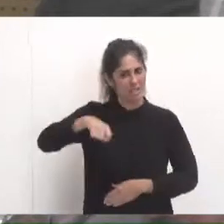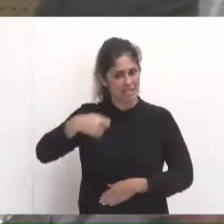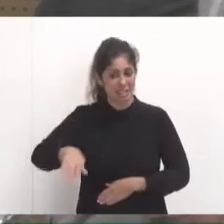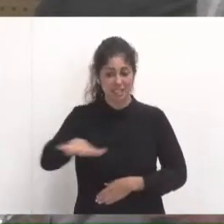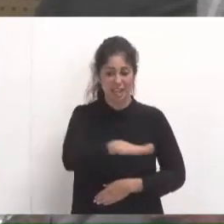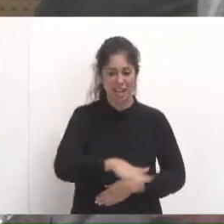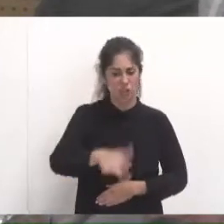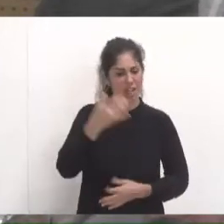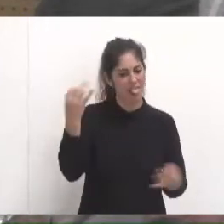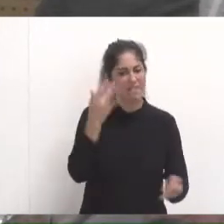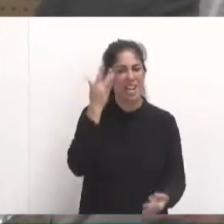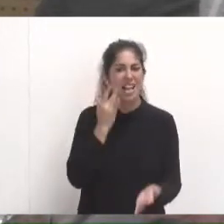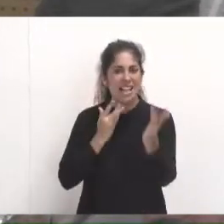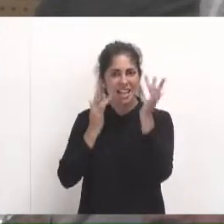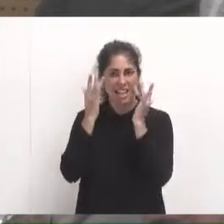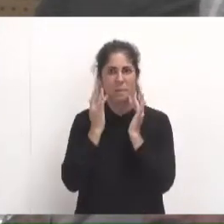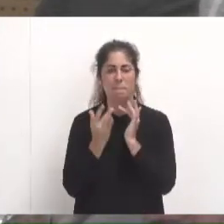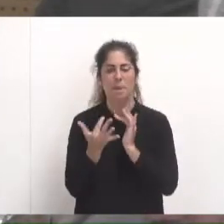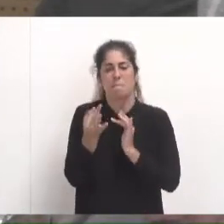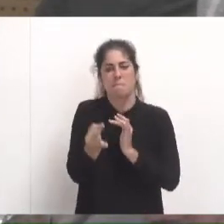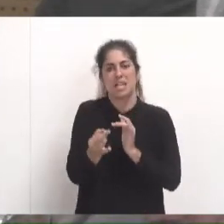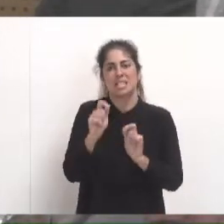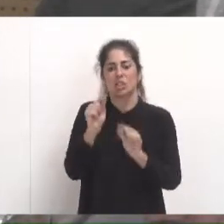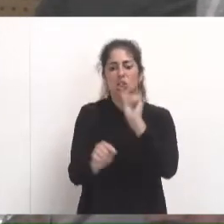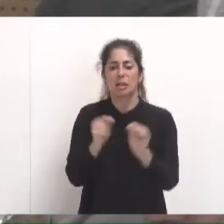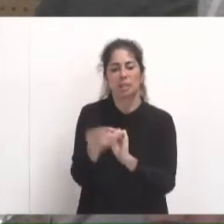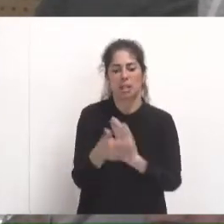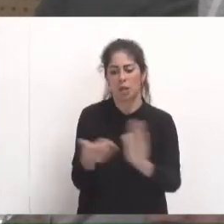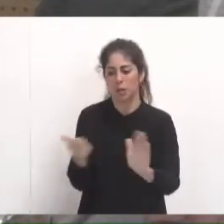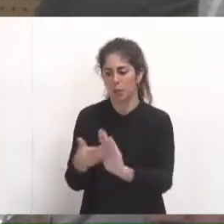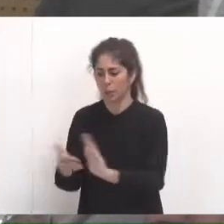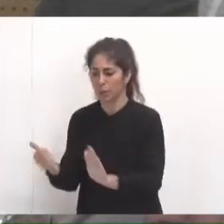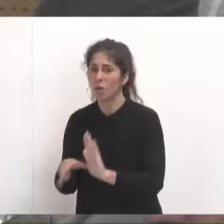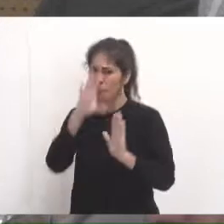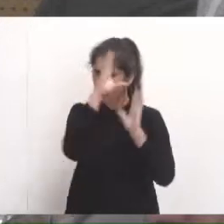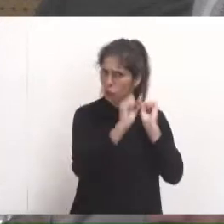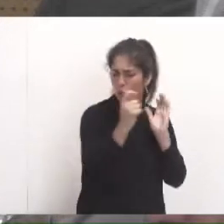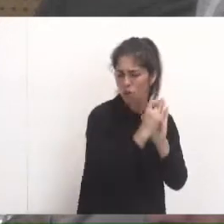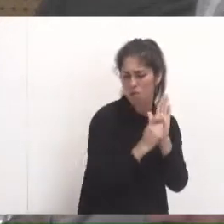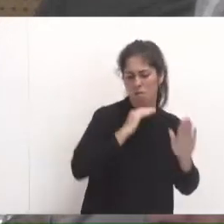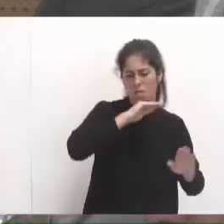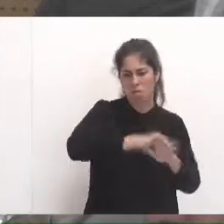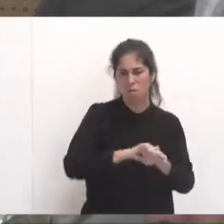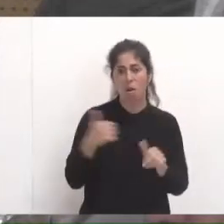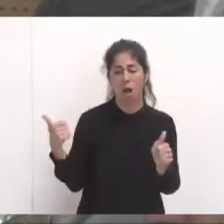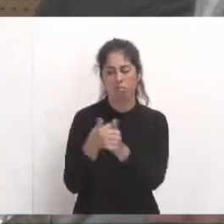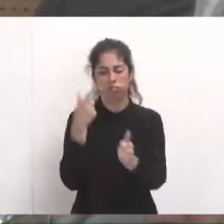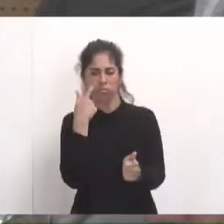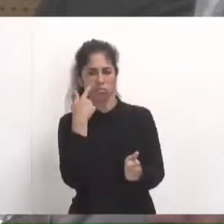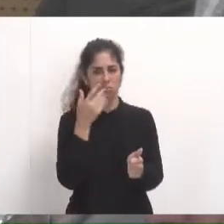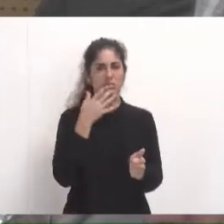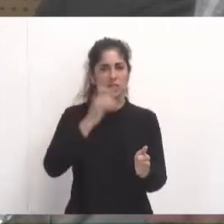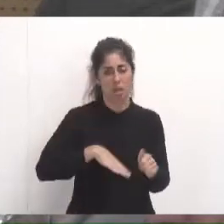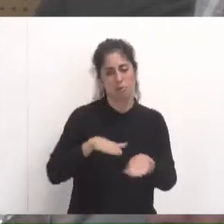ser limpiada y descontaminada, y todo ello siguiendo un protocolo marcado al efecto, bajo la tutela del Gobierno de Canarias.